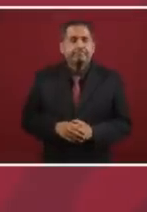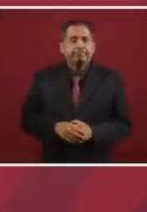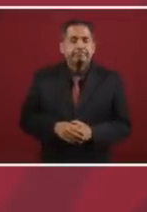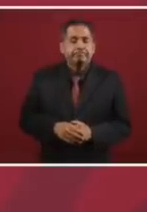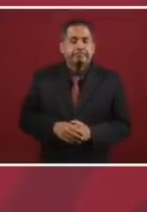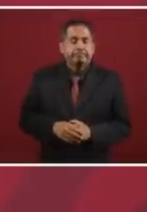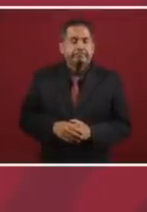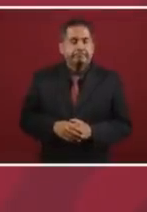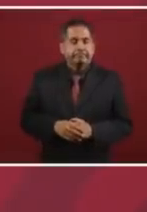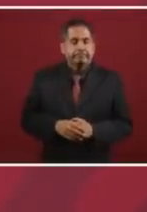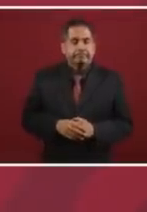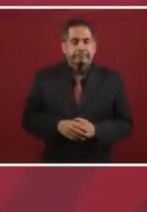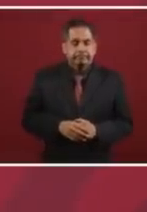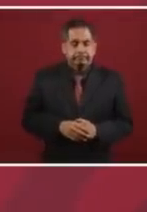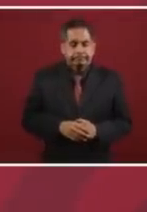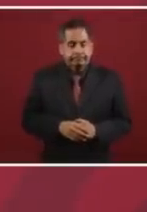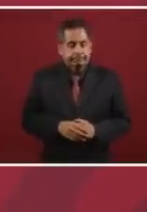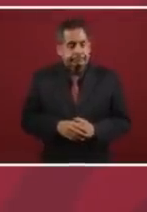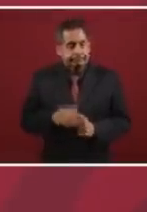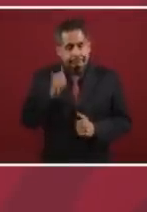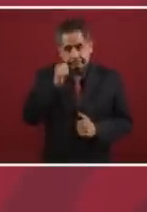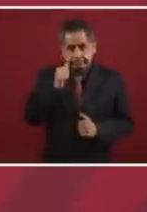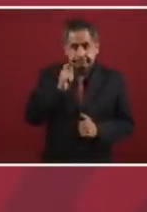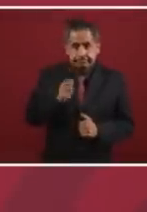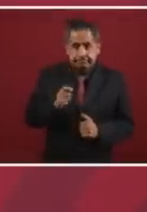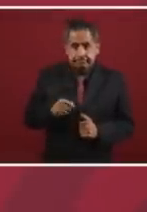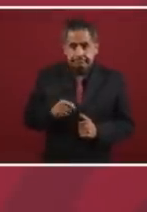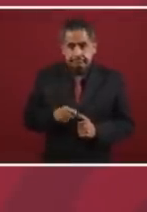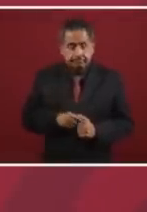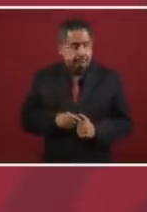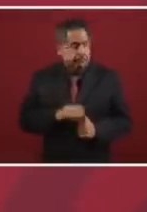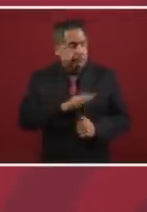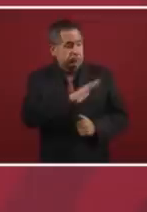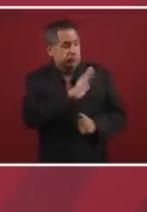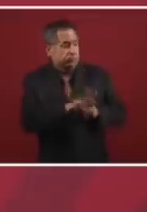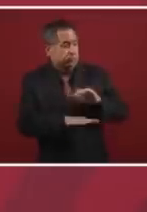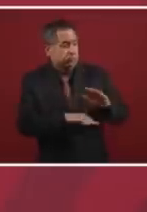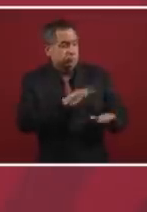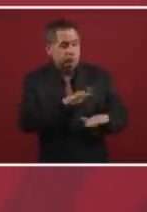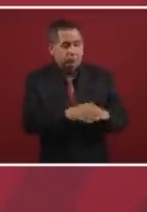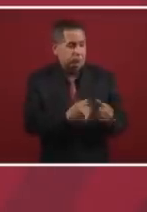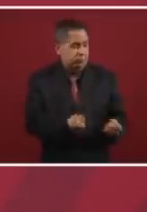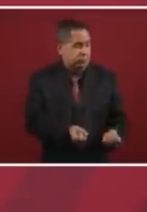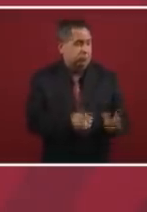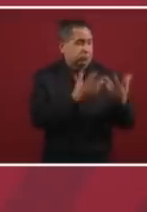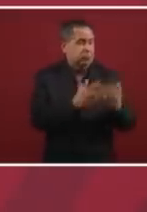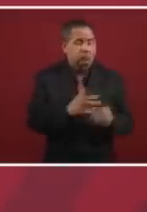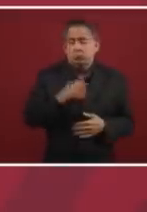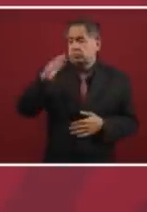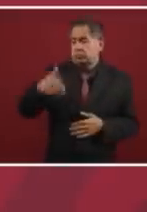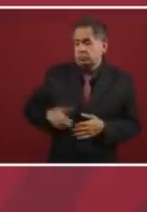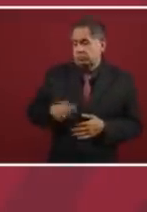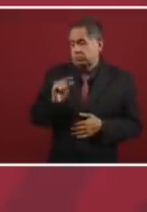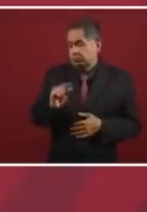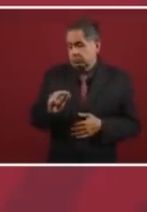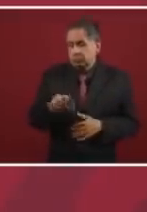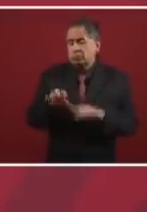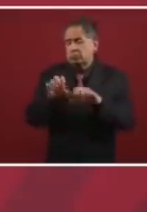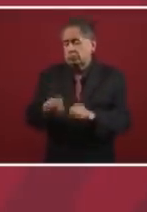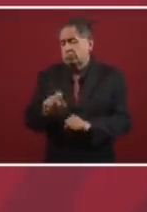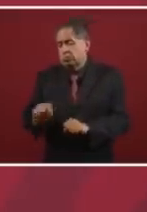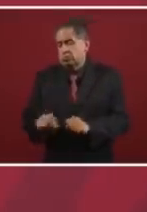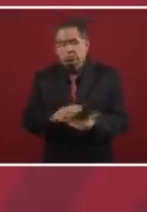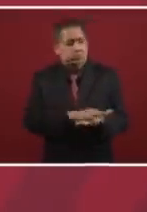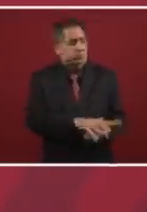son siempre más los muertos que los heridos y que los detenidos